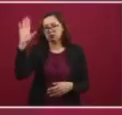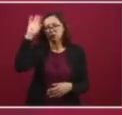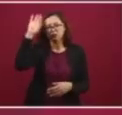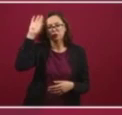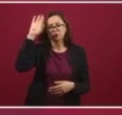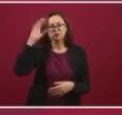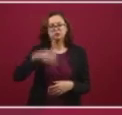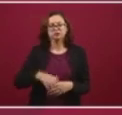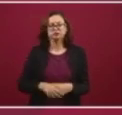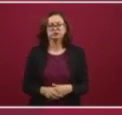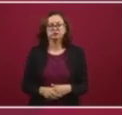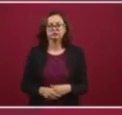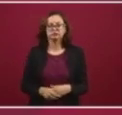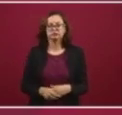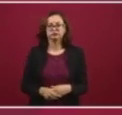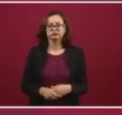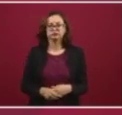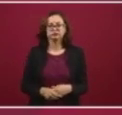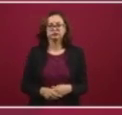que